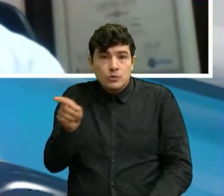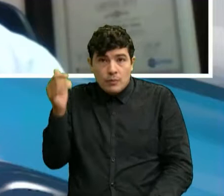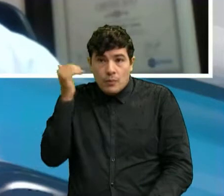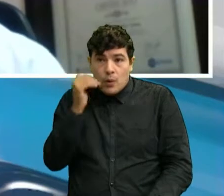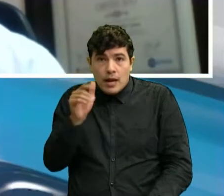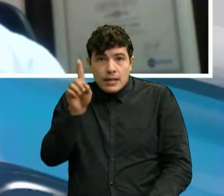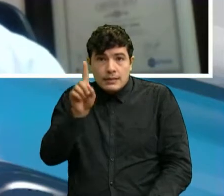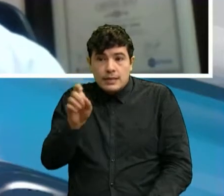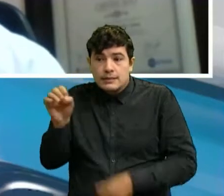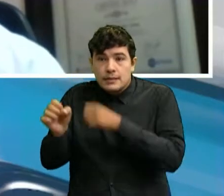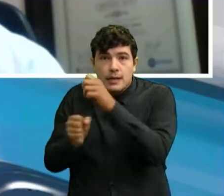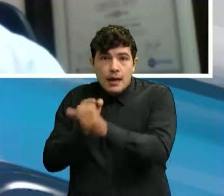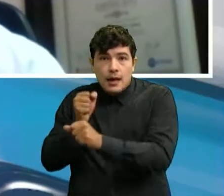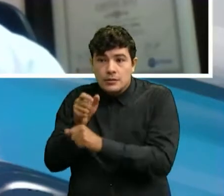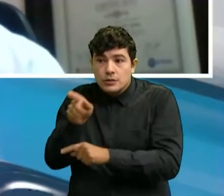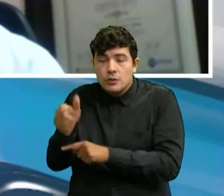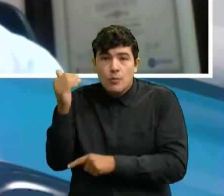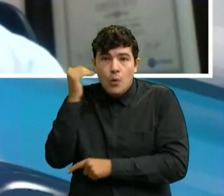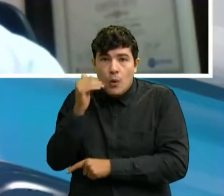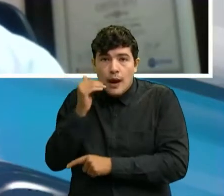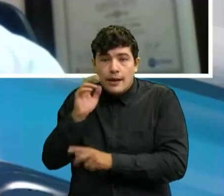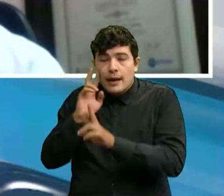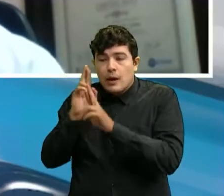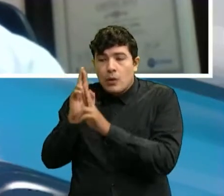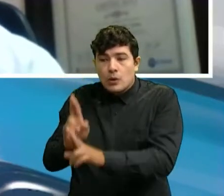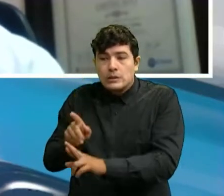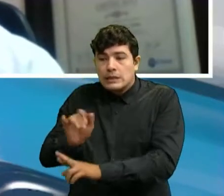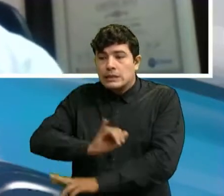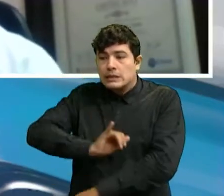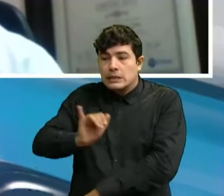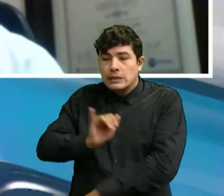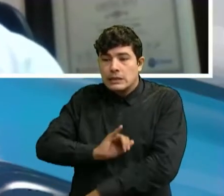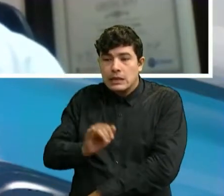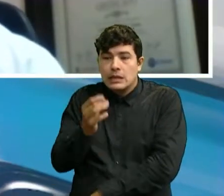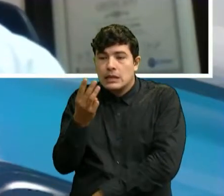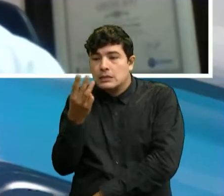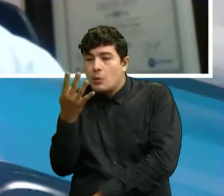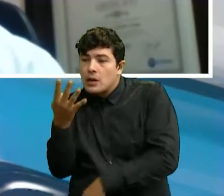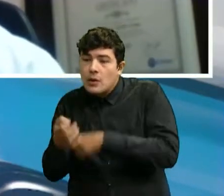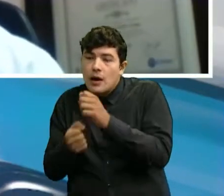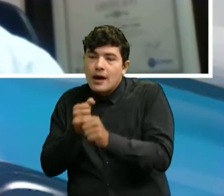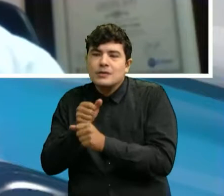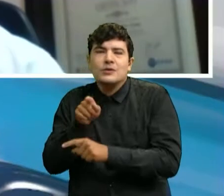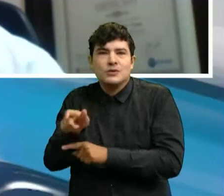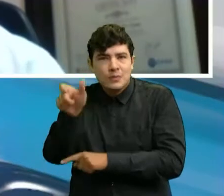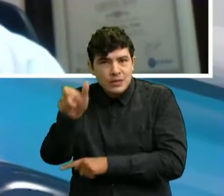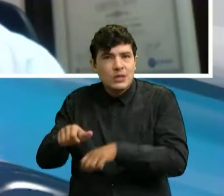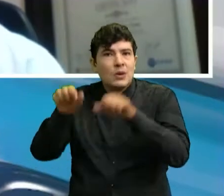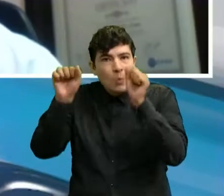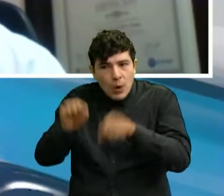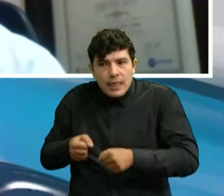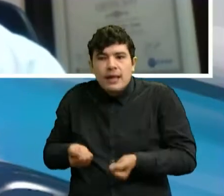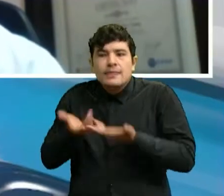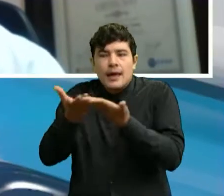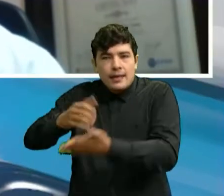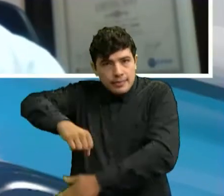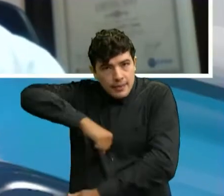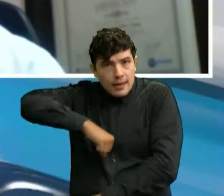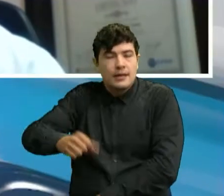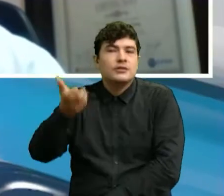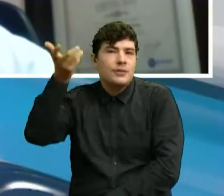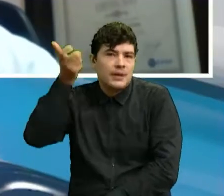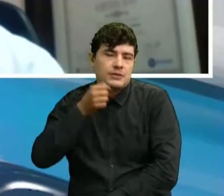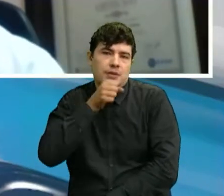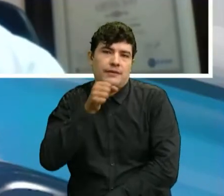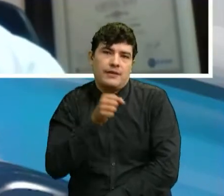años, sea declarada inválida a los 3, 4 años, tiene derecho a la pensión de vejez. Miren, aquí, señor